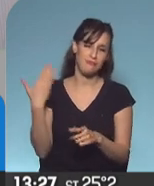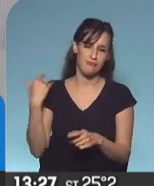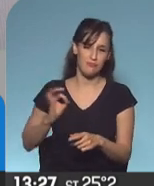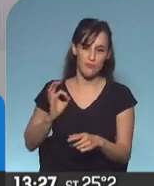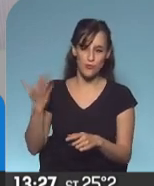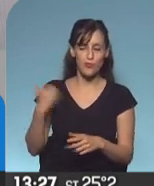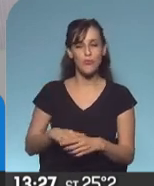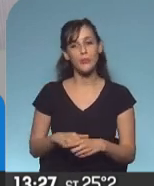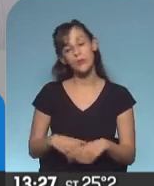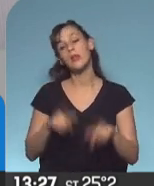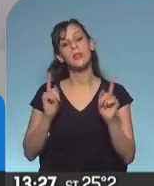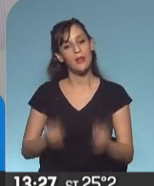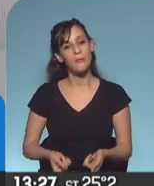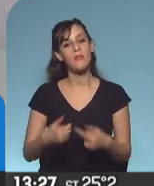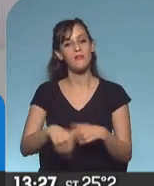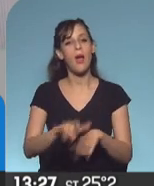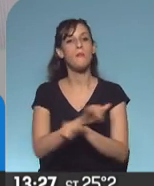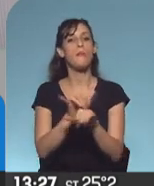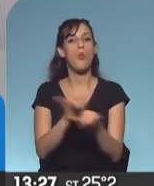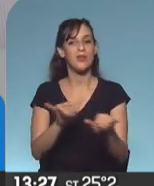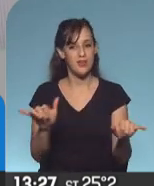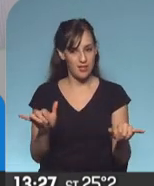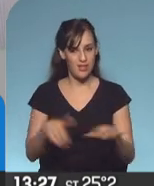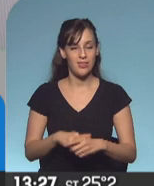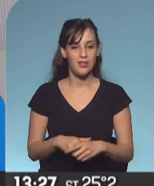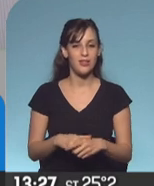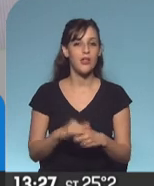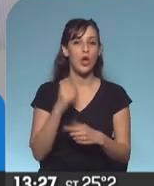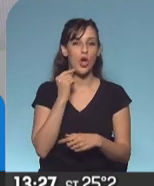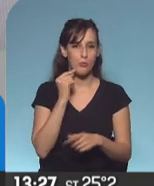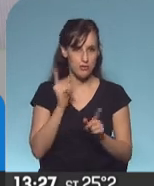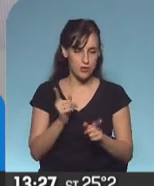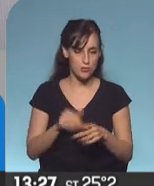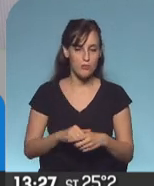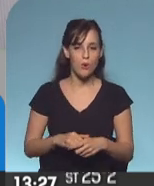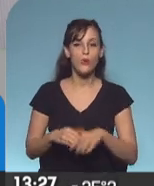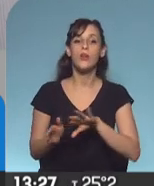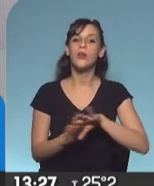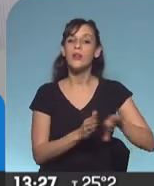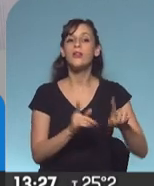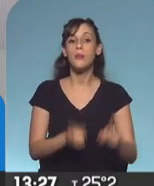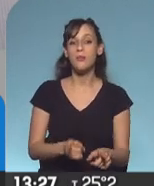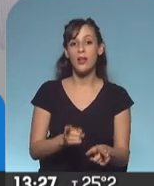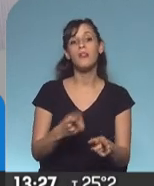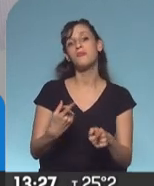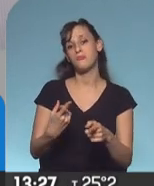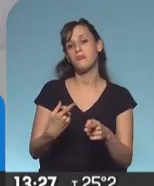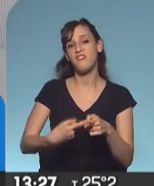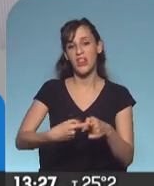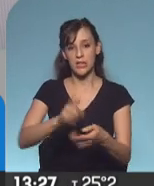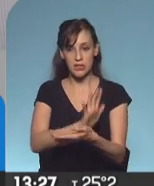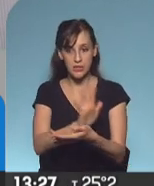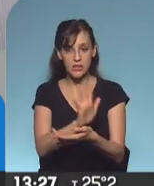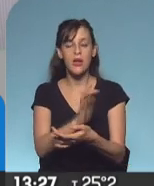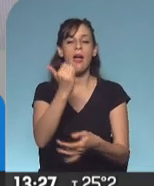y además va a haber publicidades hechas por García Ferré. Al mismo tiempo tenemos que hablar del Bafisi, que tiene talleres, que